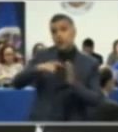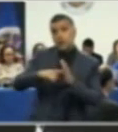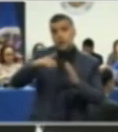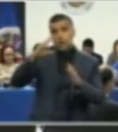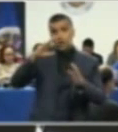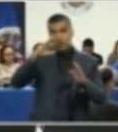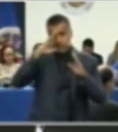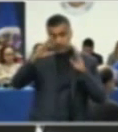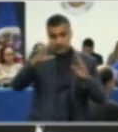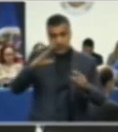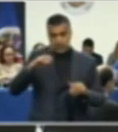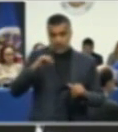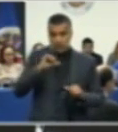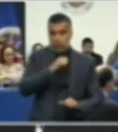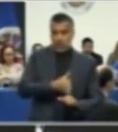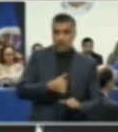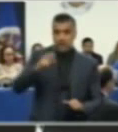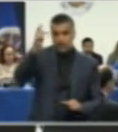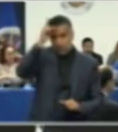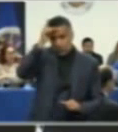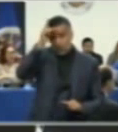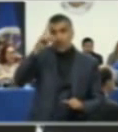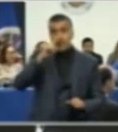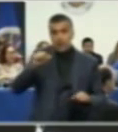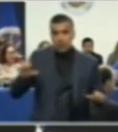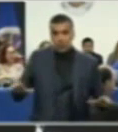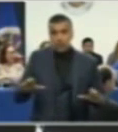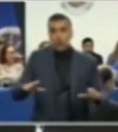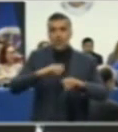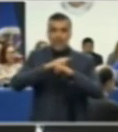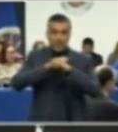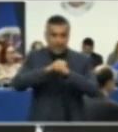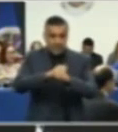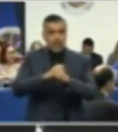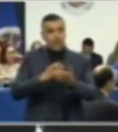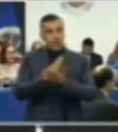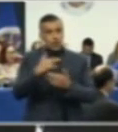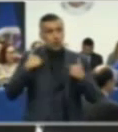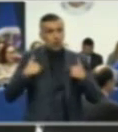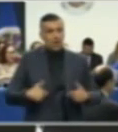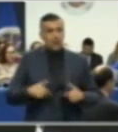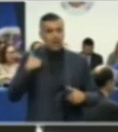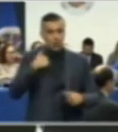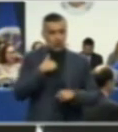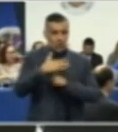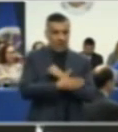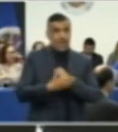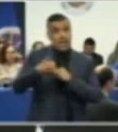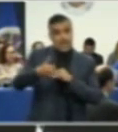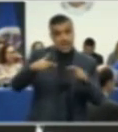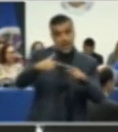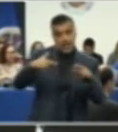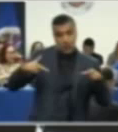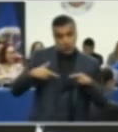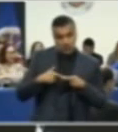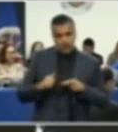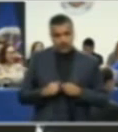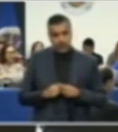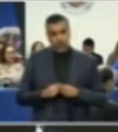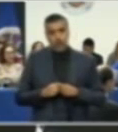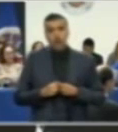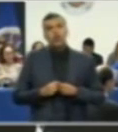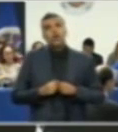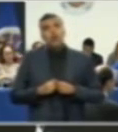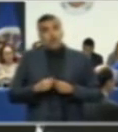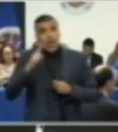de las autoridades del Perú por su permanente tarea de promoción y defensa de los derechos humanos en nuestro país y en la región. Dado